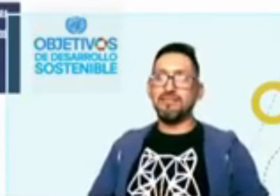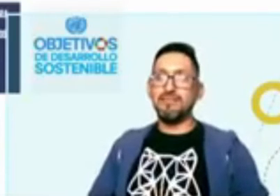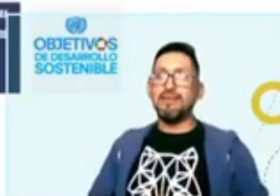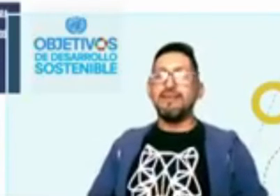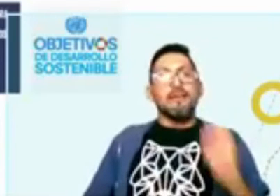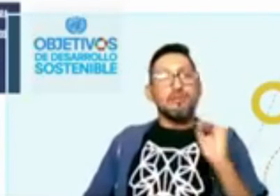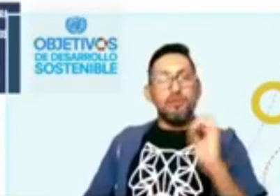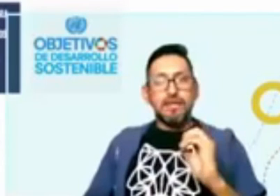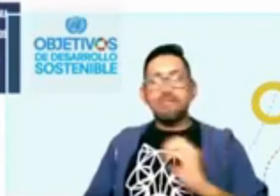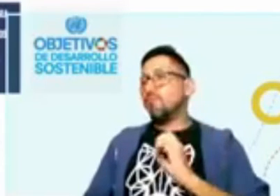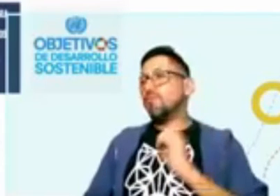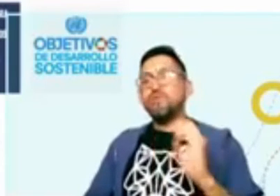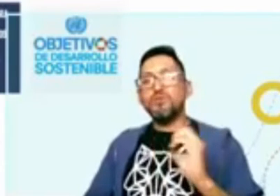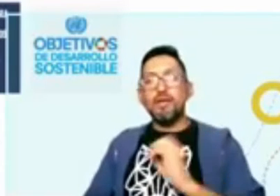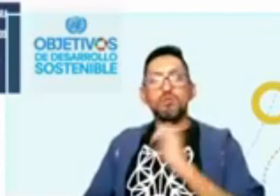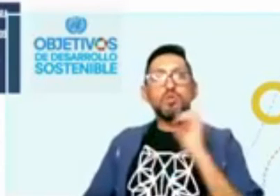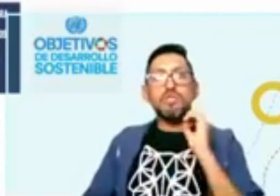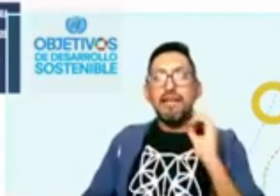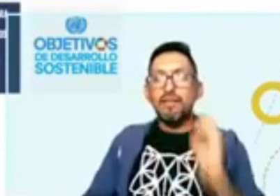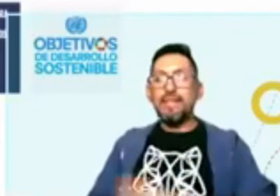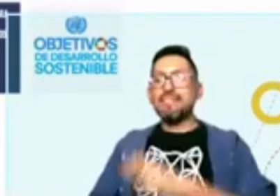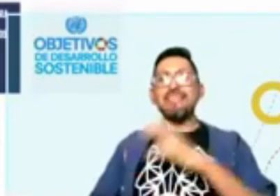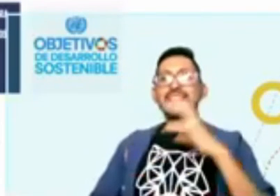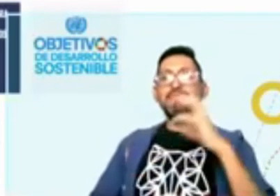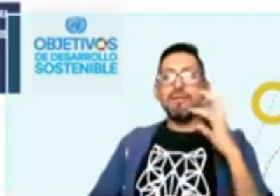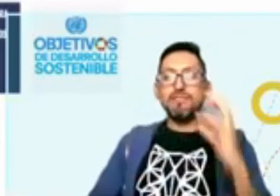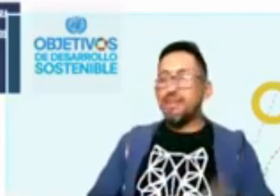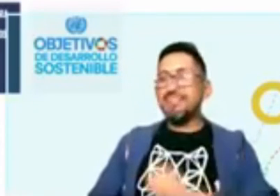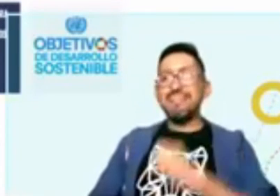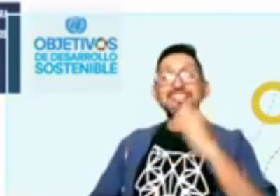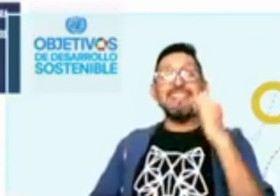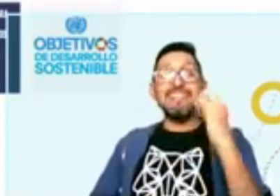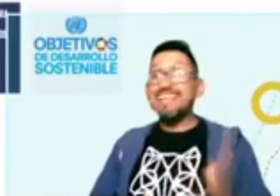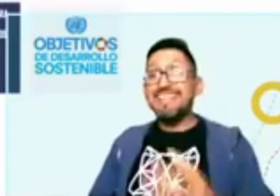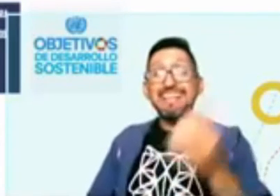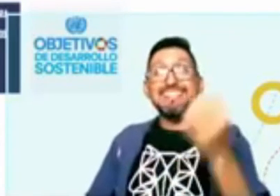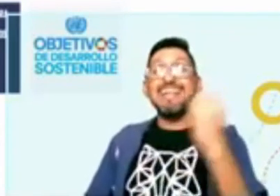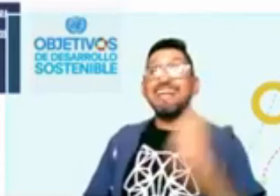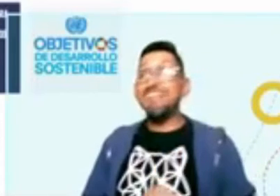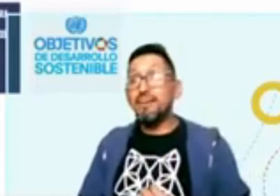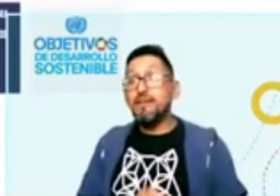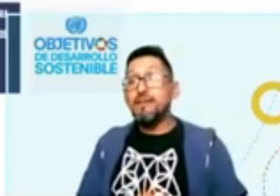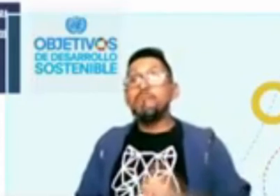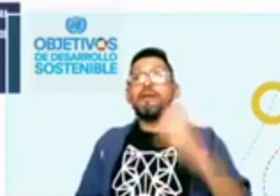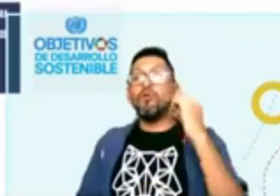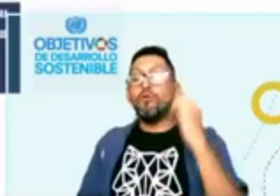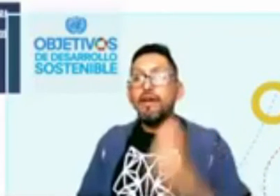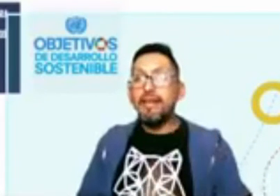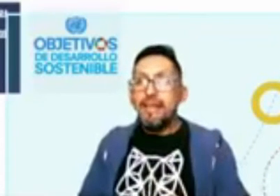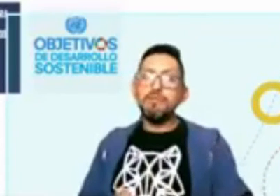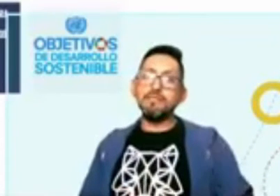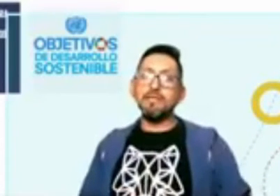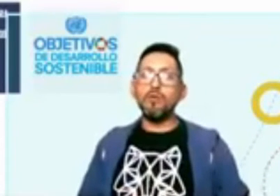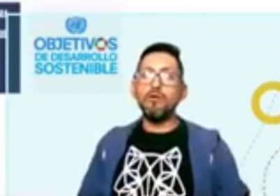condiciones. Yo sé que les hablo mucho de que nos gusta la naturaleza, de que es impresionante, de que es interesante, de que es atractiva, pero lo